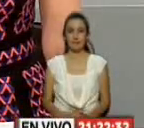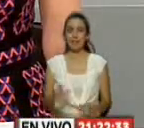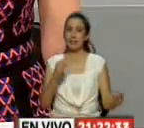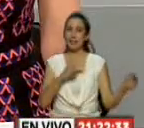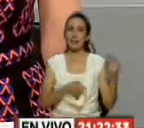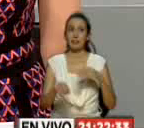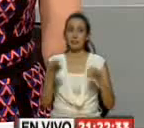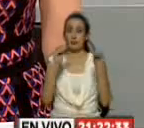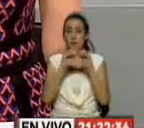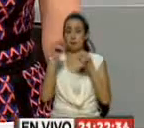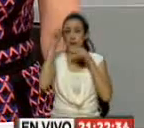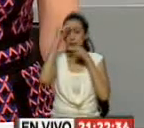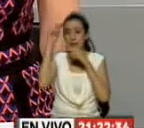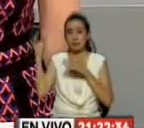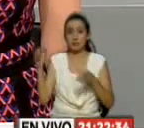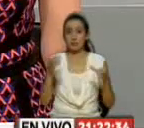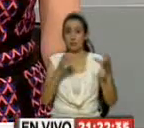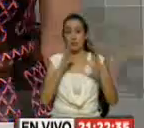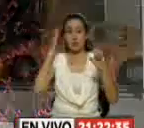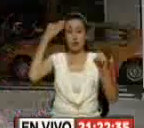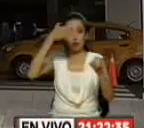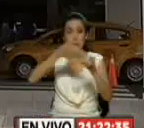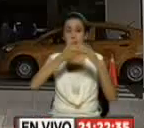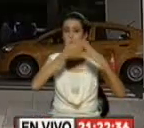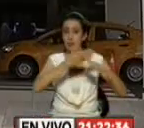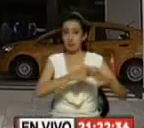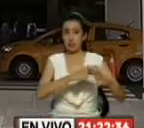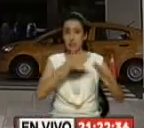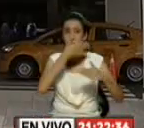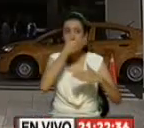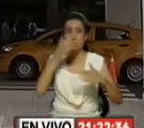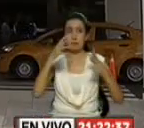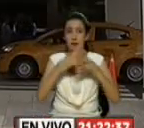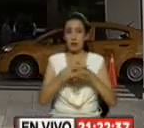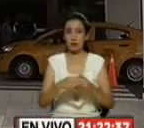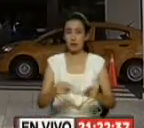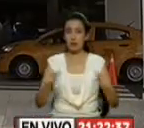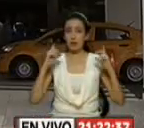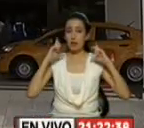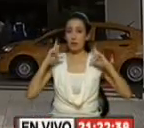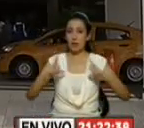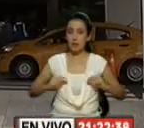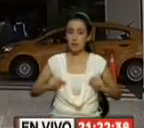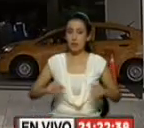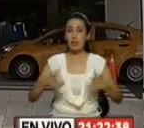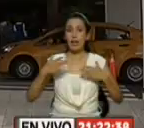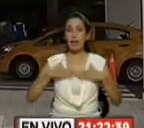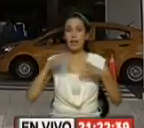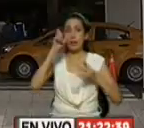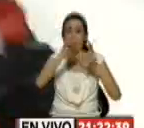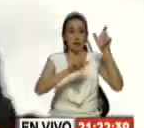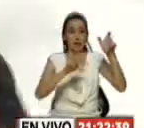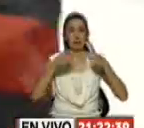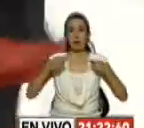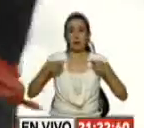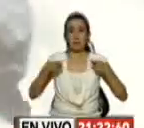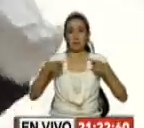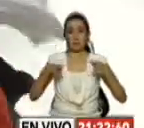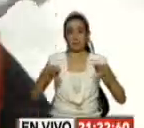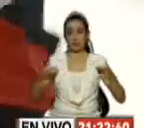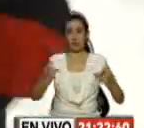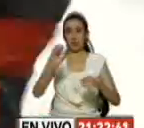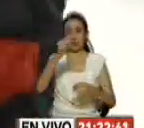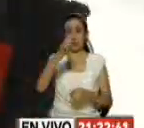Estamos de regreso con más noticias. Con el objetivo de prevenir y brindar una mejor calidad de vida a los pacientes con cáncer, el Hospital Oncológico